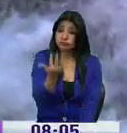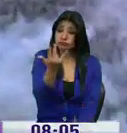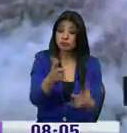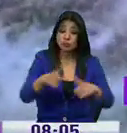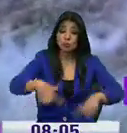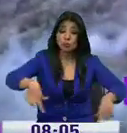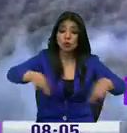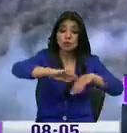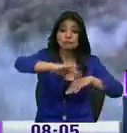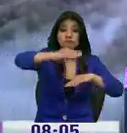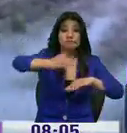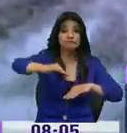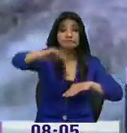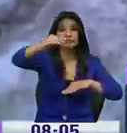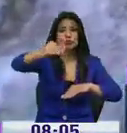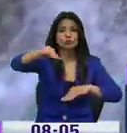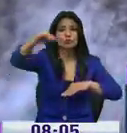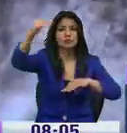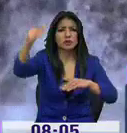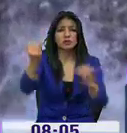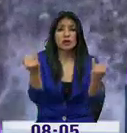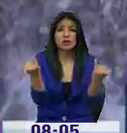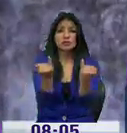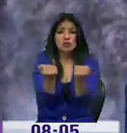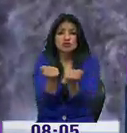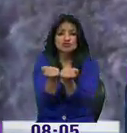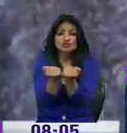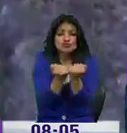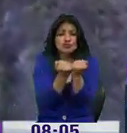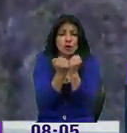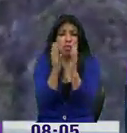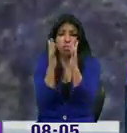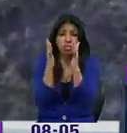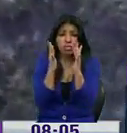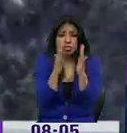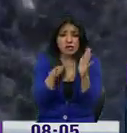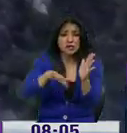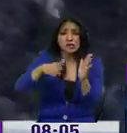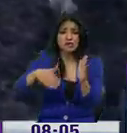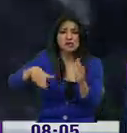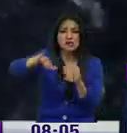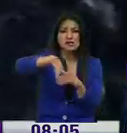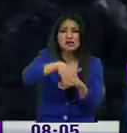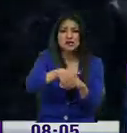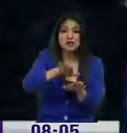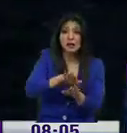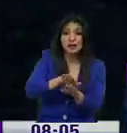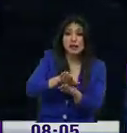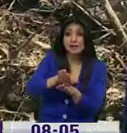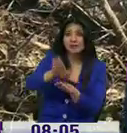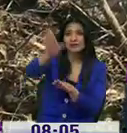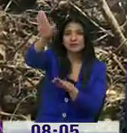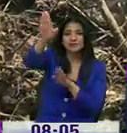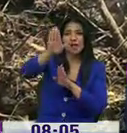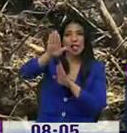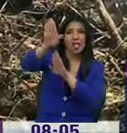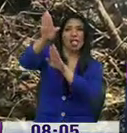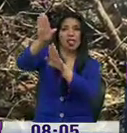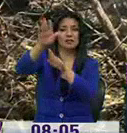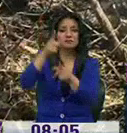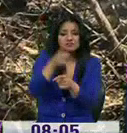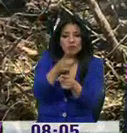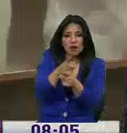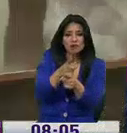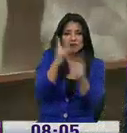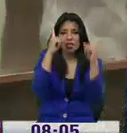zona montañosa, con vegetación tupida, topográfica irregular y laderas con inclinación pronunciada, lo que